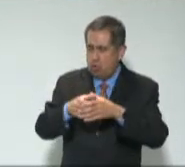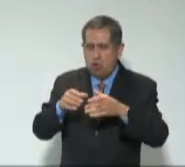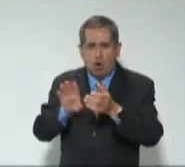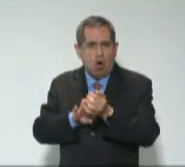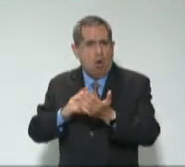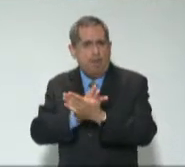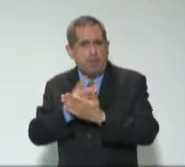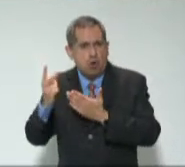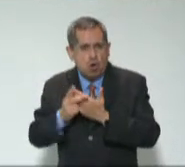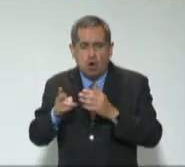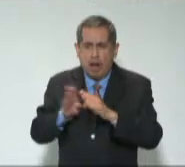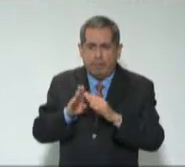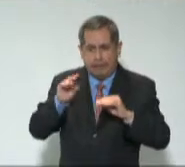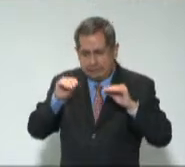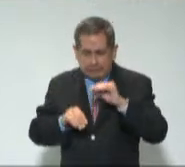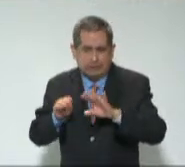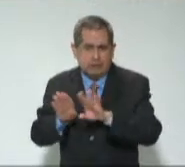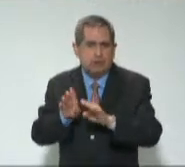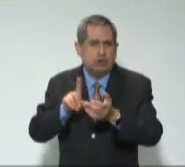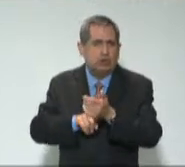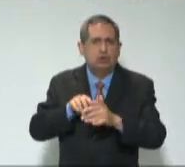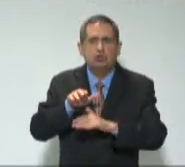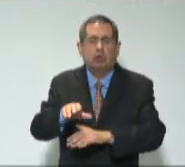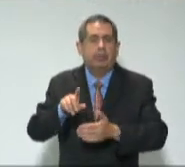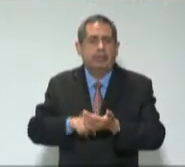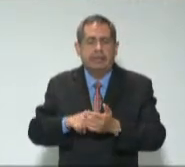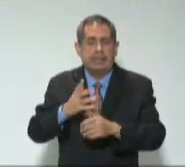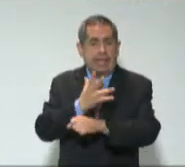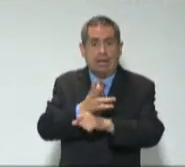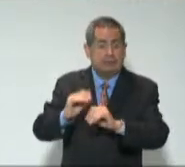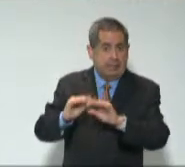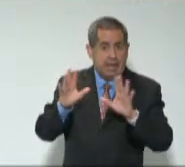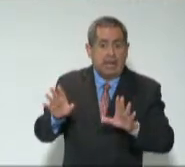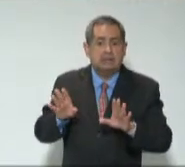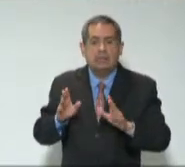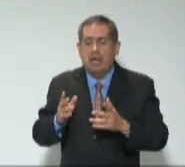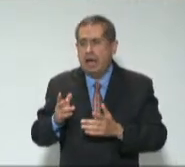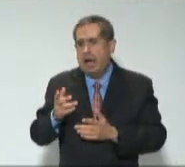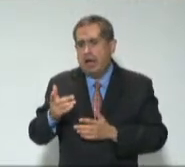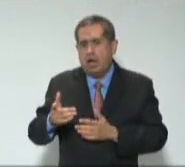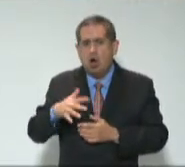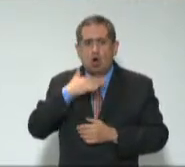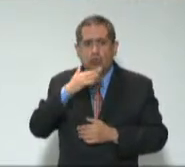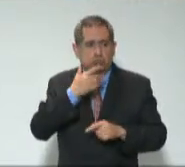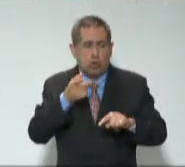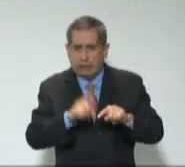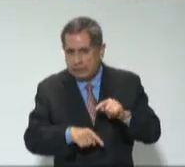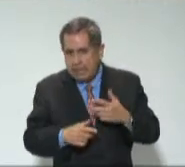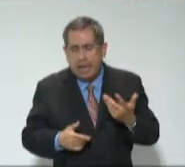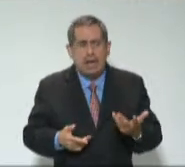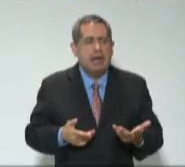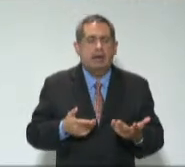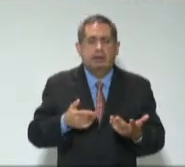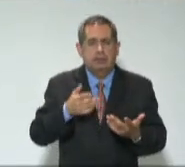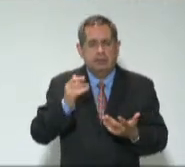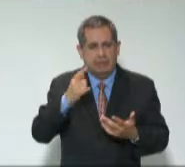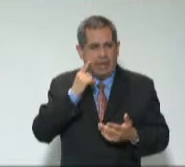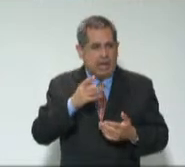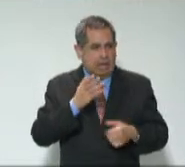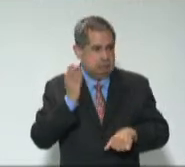programa institucional en materia de de transparencia combate a la corrupción y a la y a la